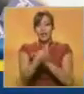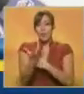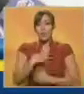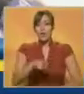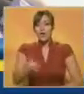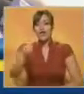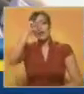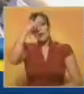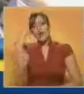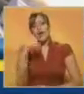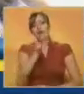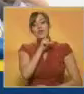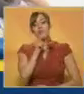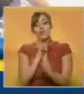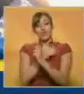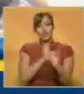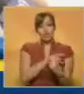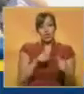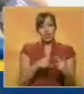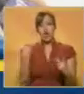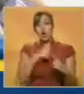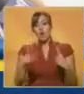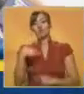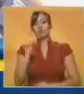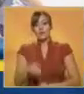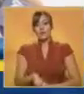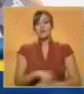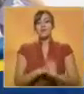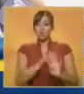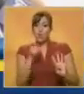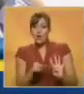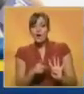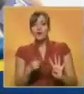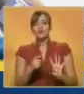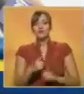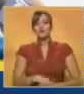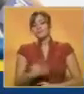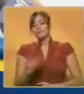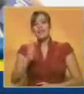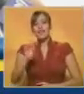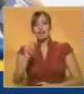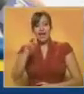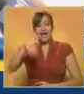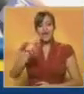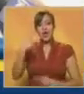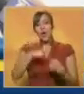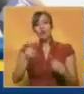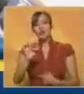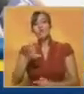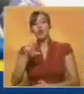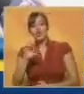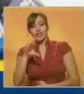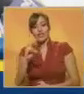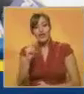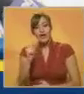San Vicente de la Revancha, Río Chiquito, recordemos Villa Páez, Betania, recordemos la Florida, La Arenosa,